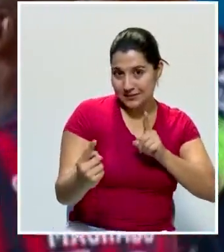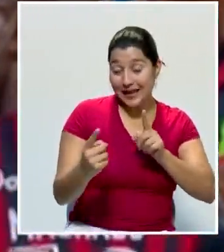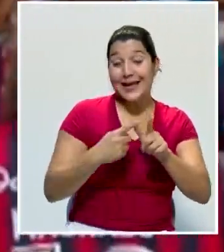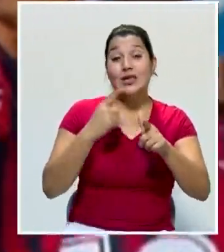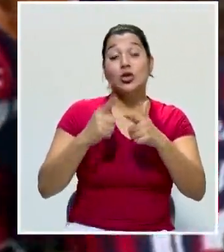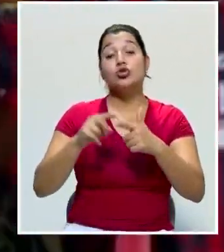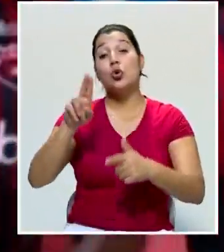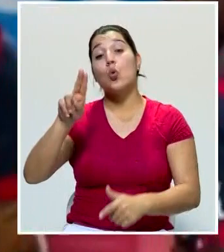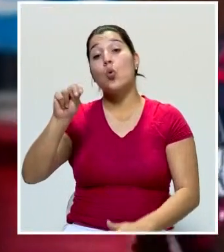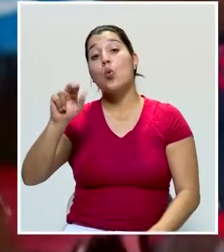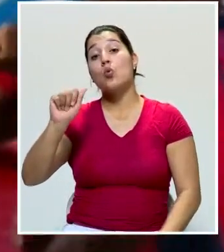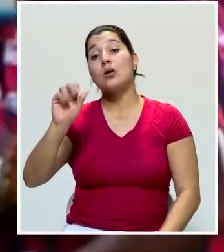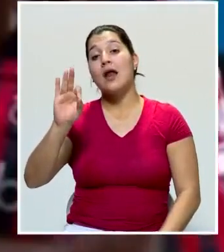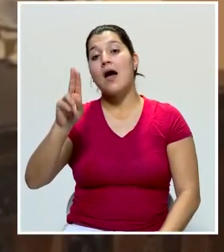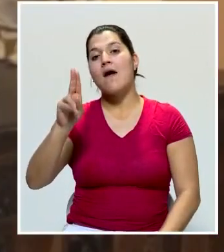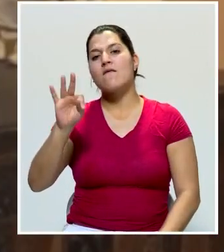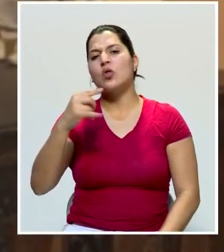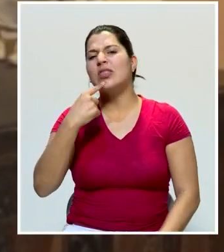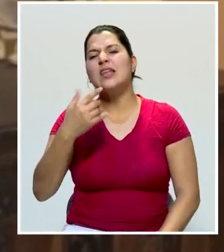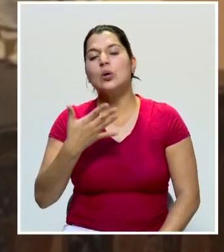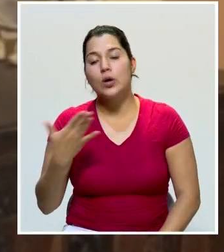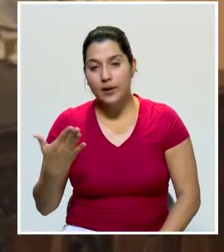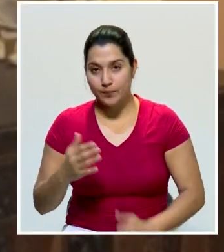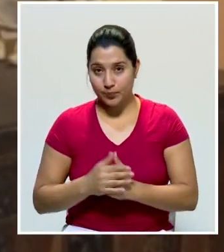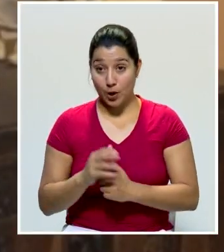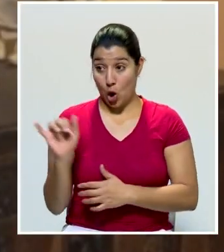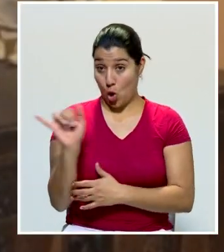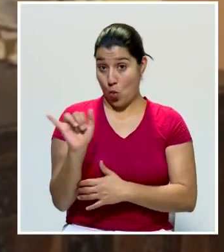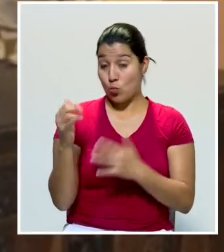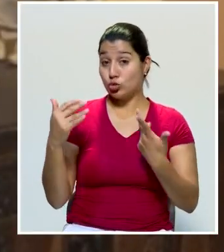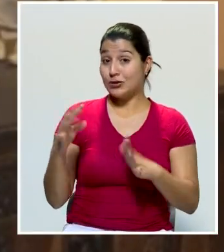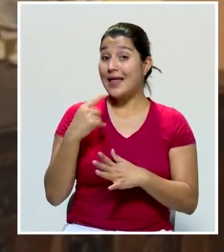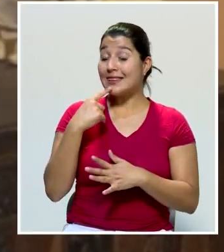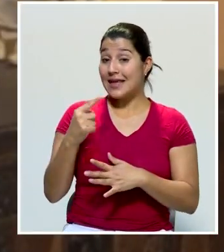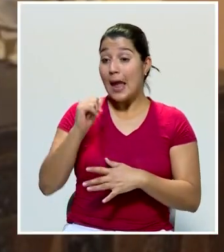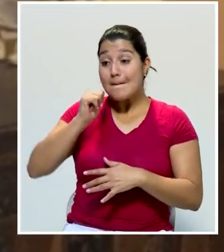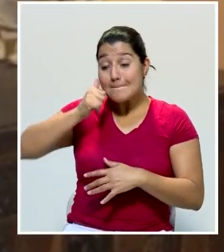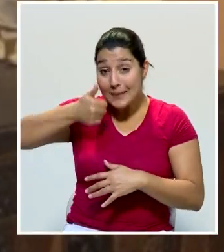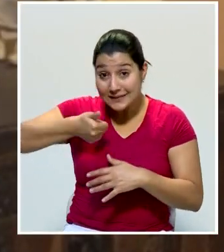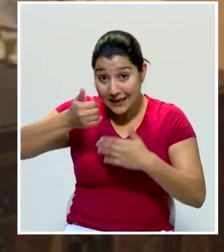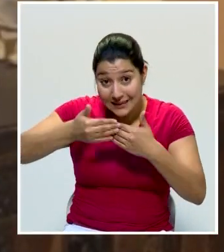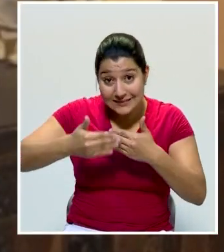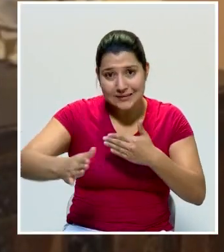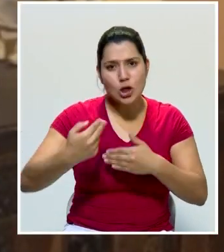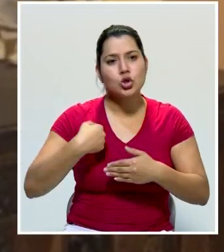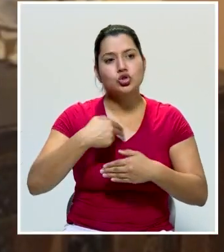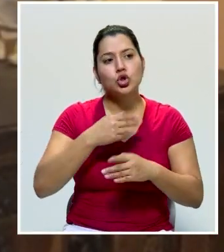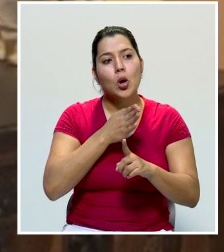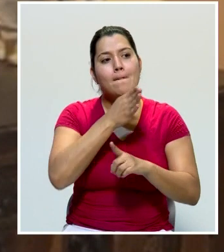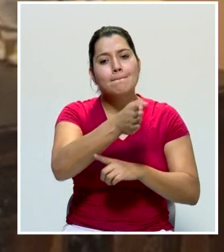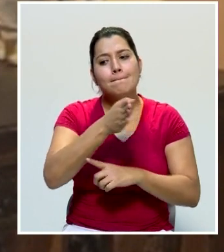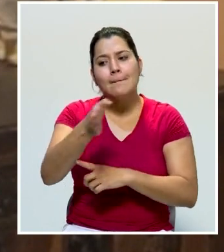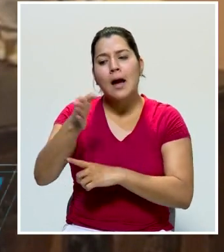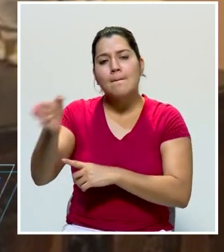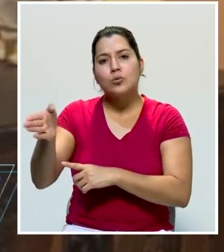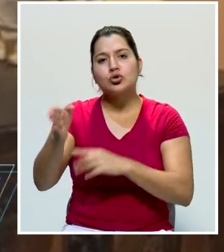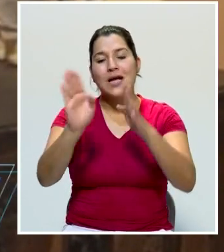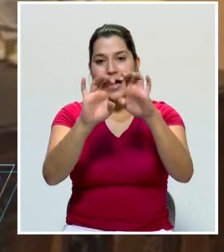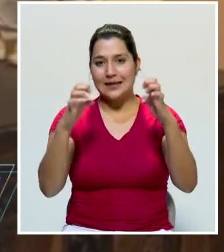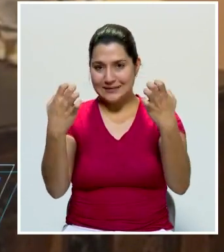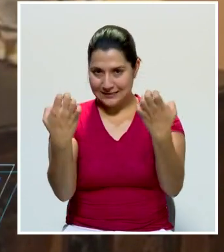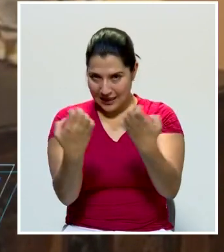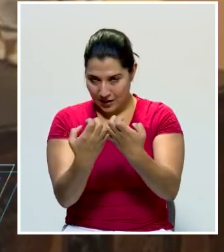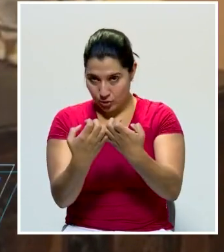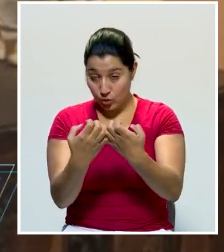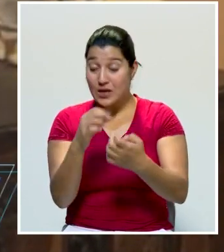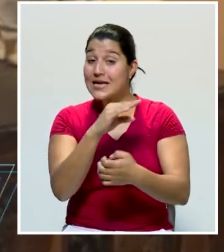UNAFUT ha manifestado lo siguiente. Como decía, a partir de mañana vamos a hacer una inspección de estadios y le estamos